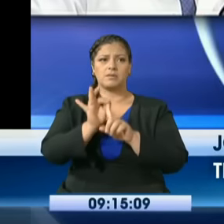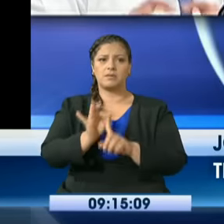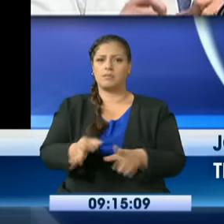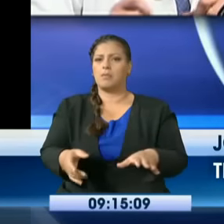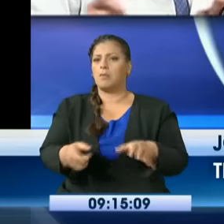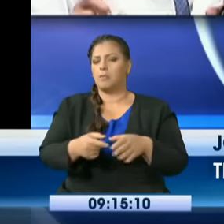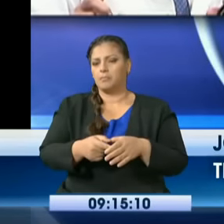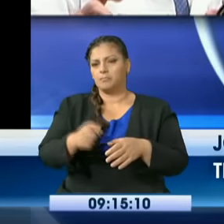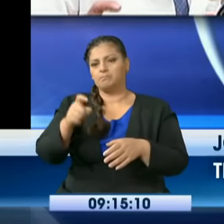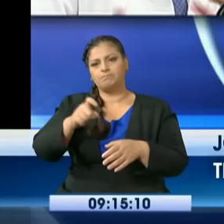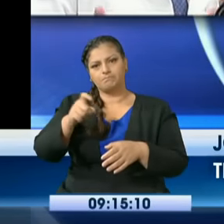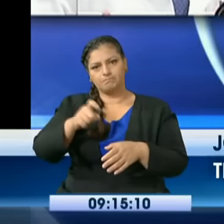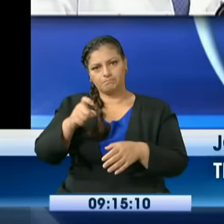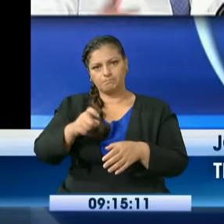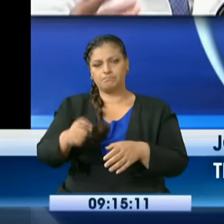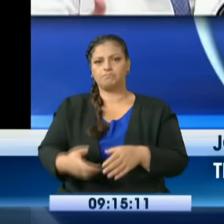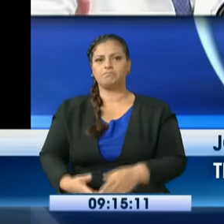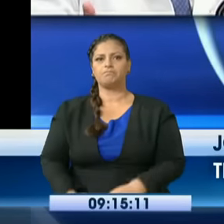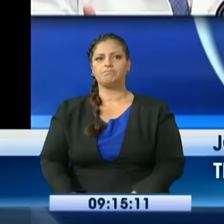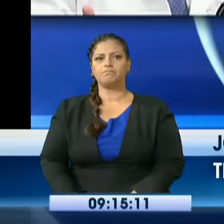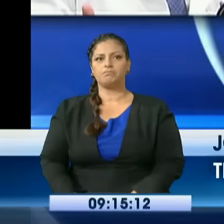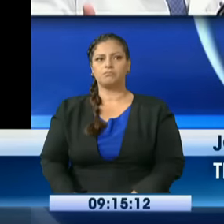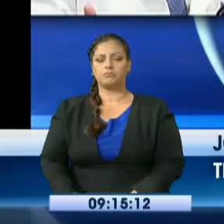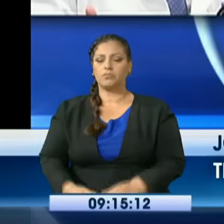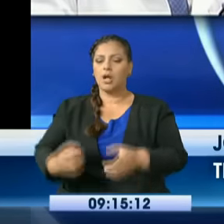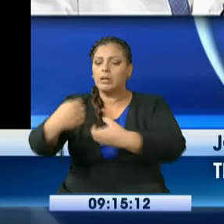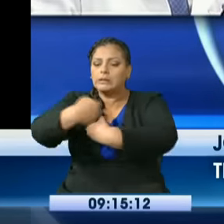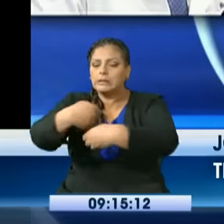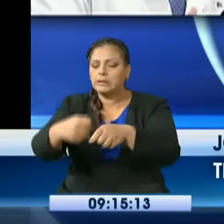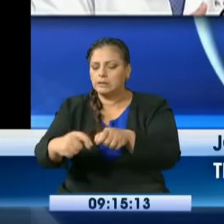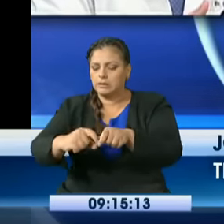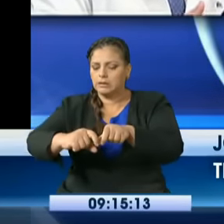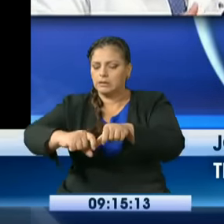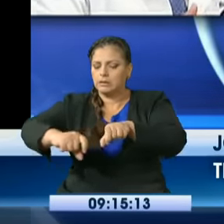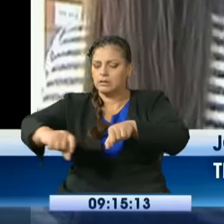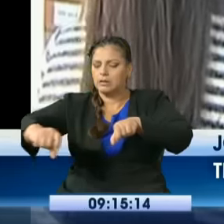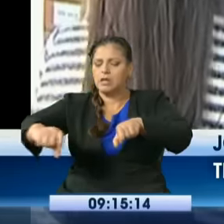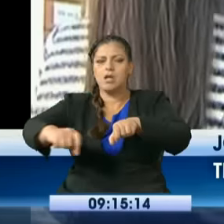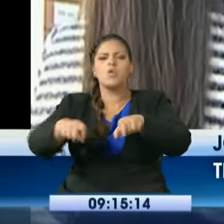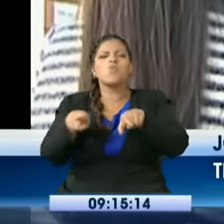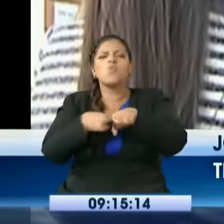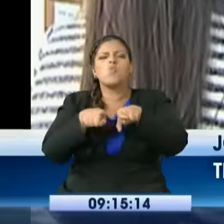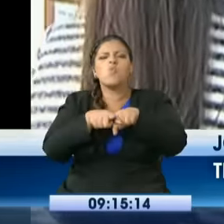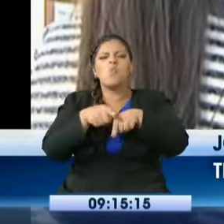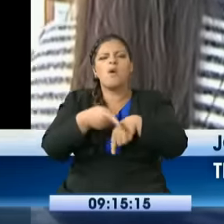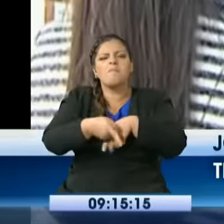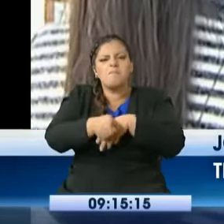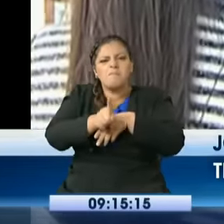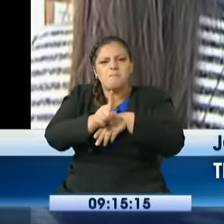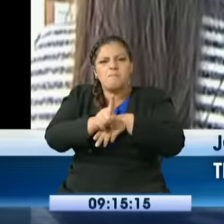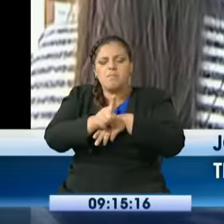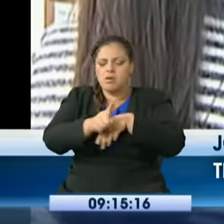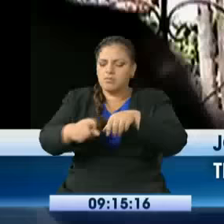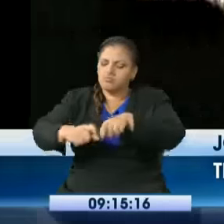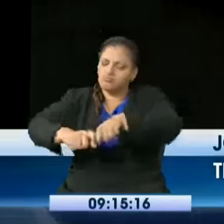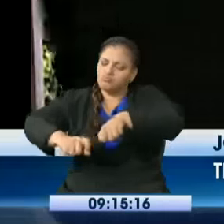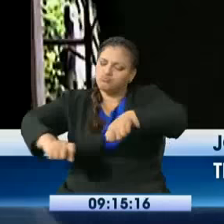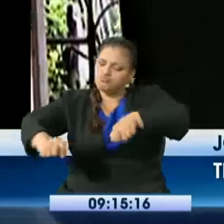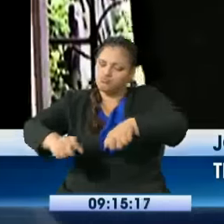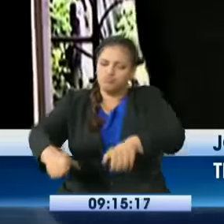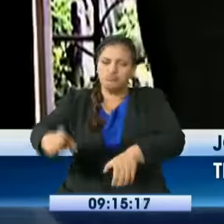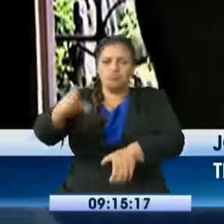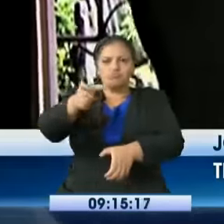un cilindro donde se asemeje al pene mediante colgajos. Este psicólogo asegura que se pueden vencer